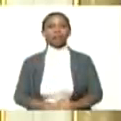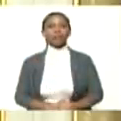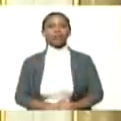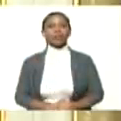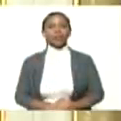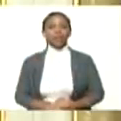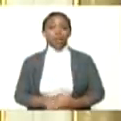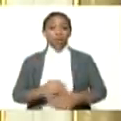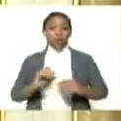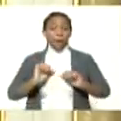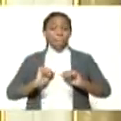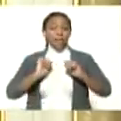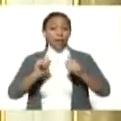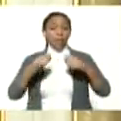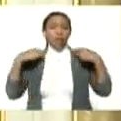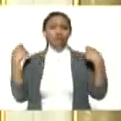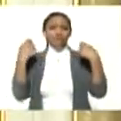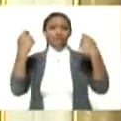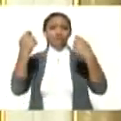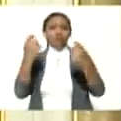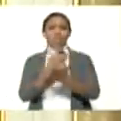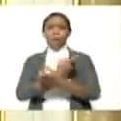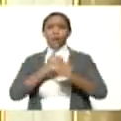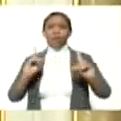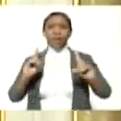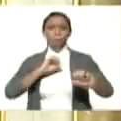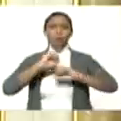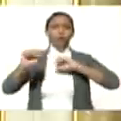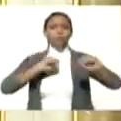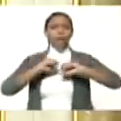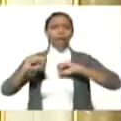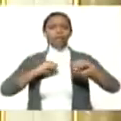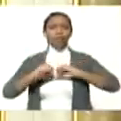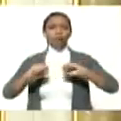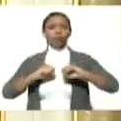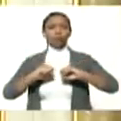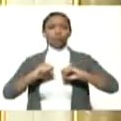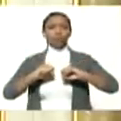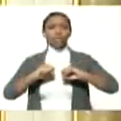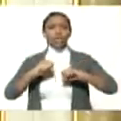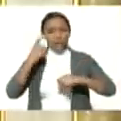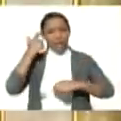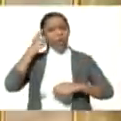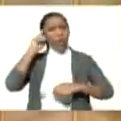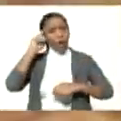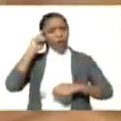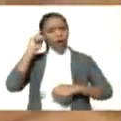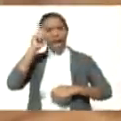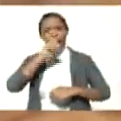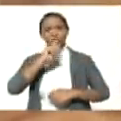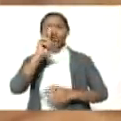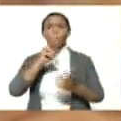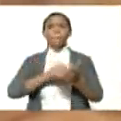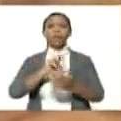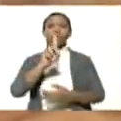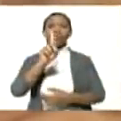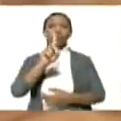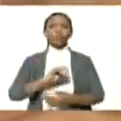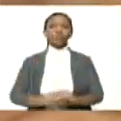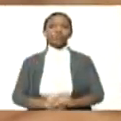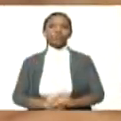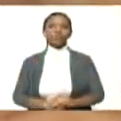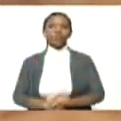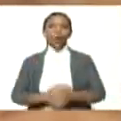cuando emprendimos la campaña por la democratización del movimiento sindical. Recuerdo el año 2001,